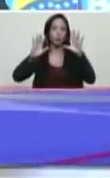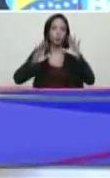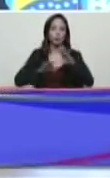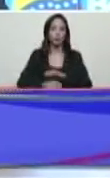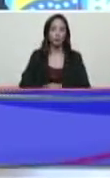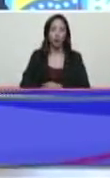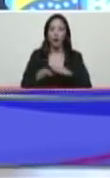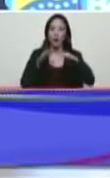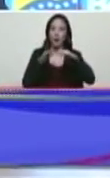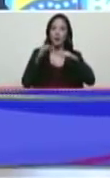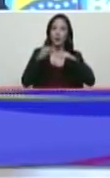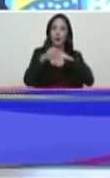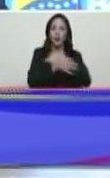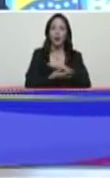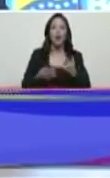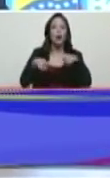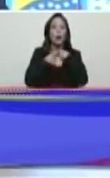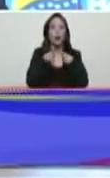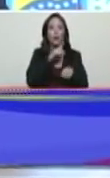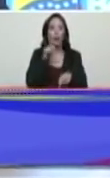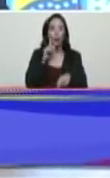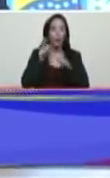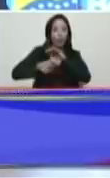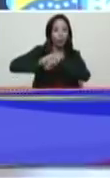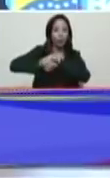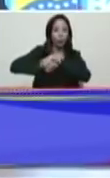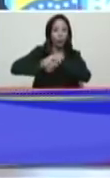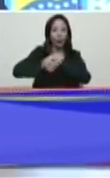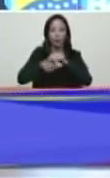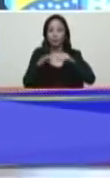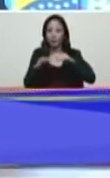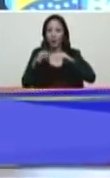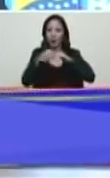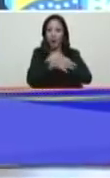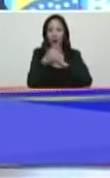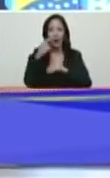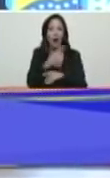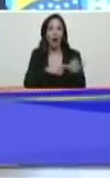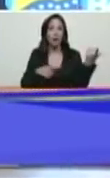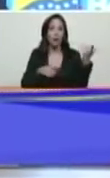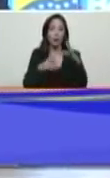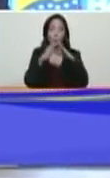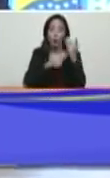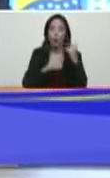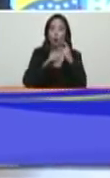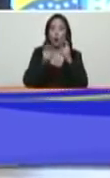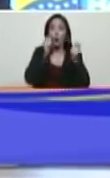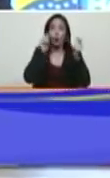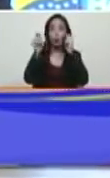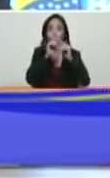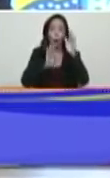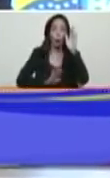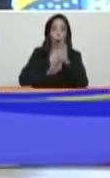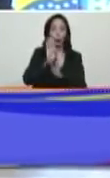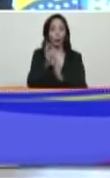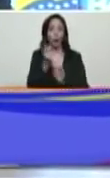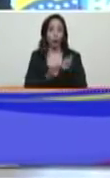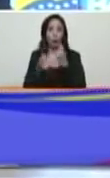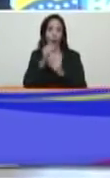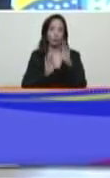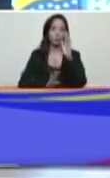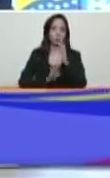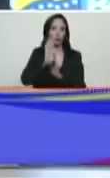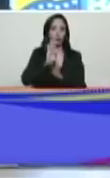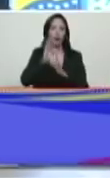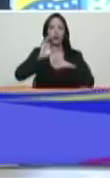La isla La Tortuga. Quiere decir que es un destino de inversiones turísticos privilegiado en